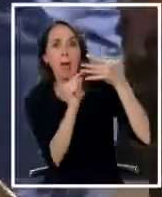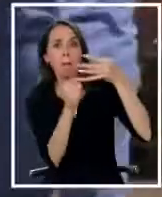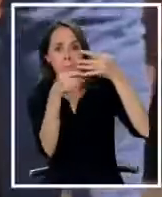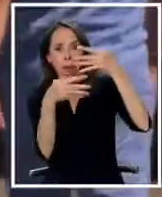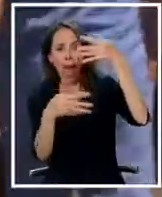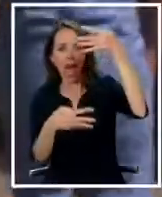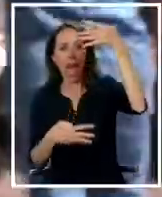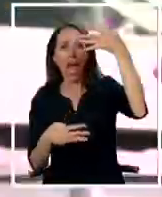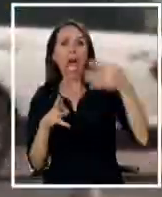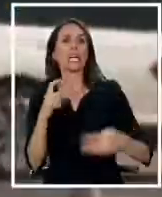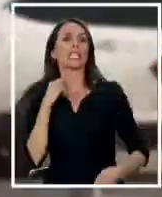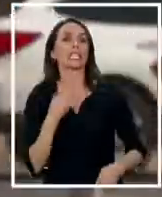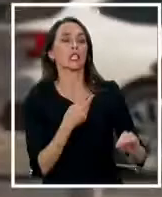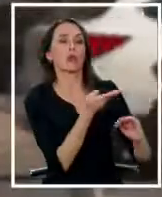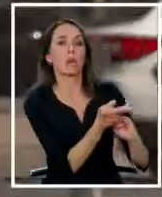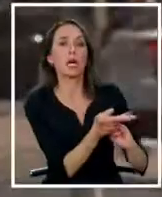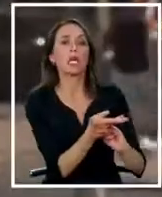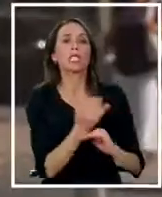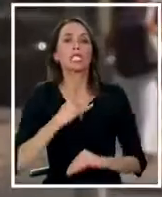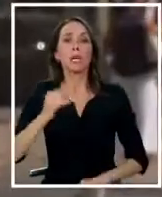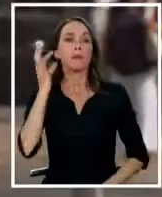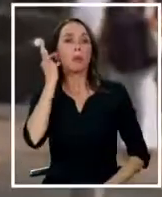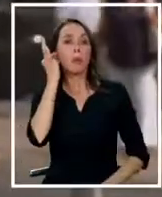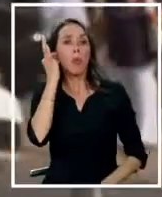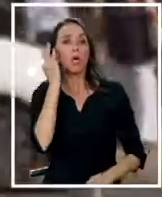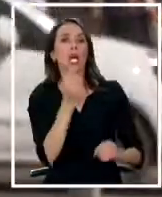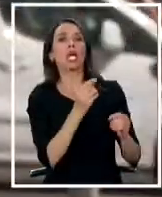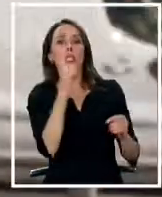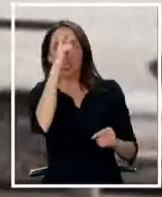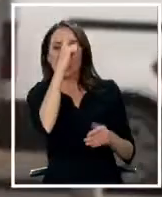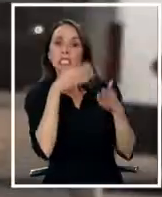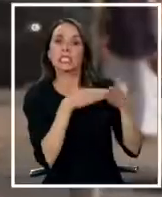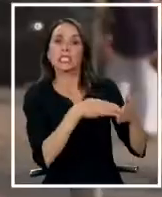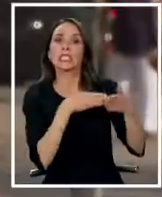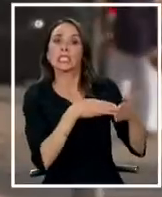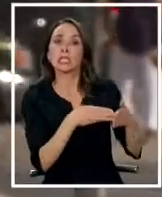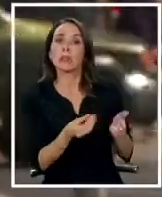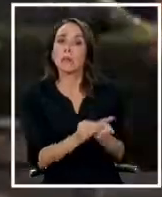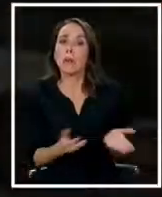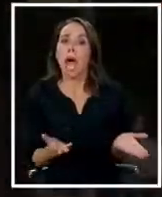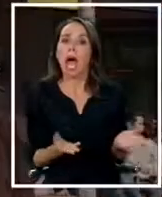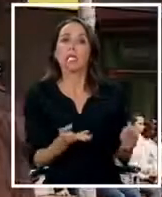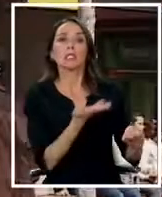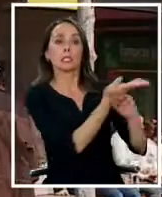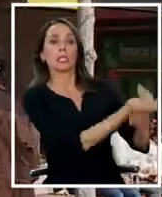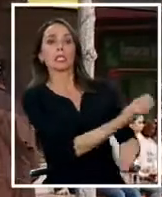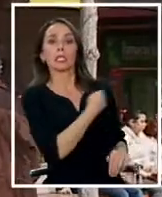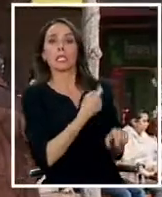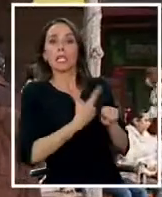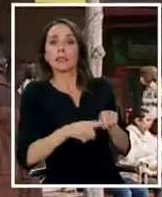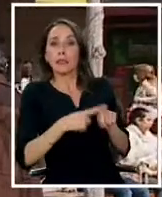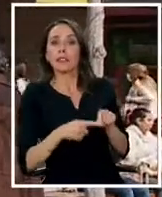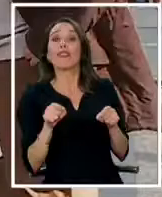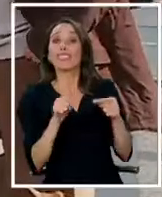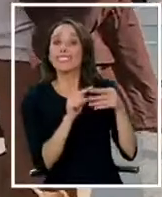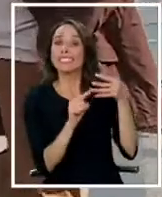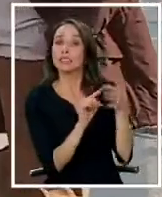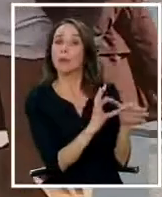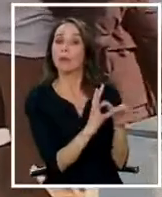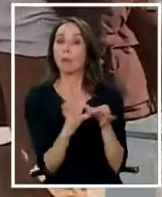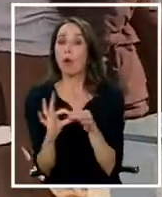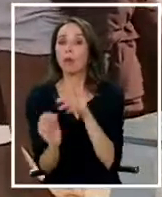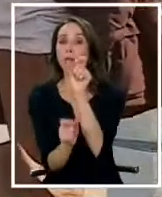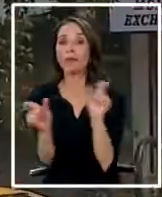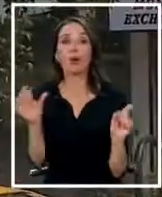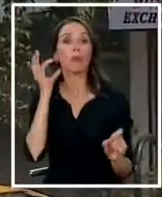cosas. Siempre a nosotros se nos ha costado más, se nos torna más difícil acceder. Son algunas de las razones por las que